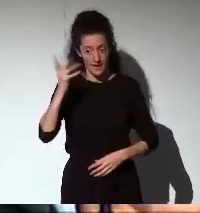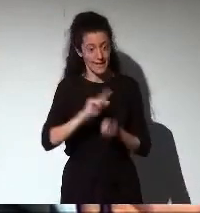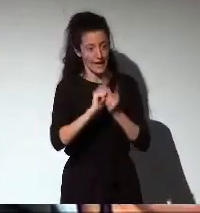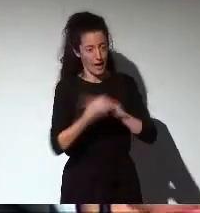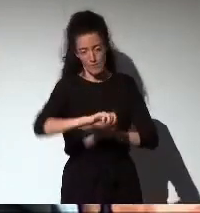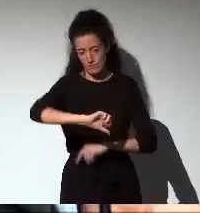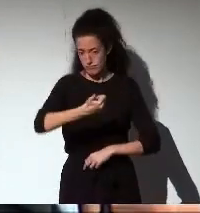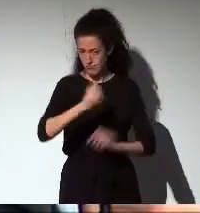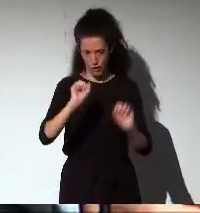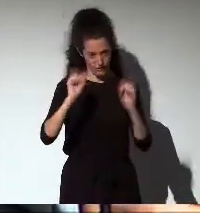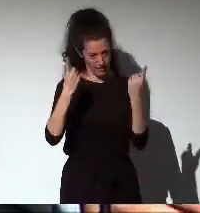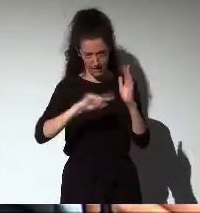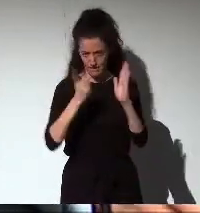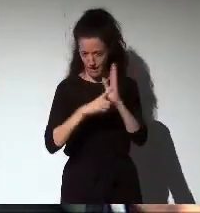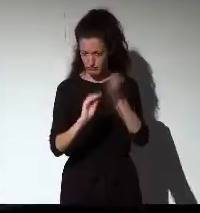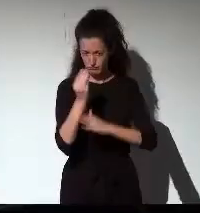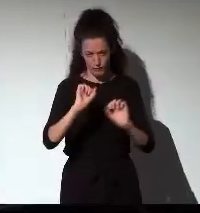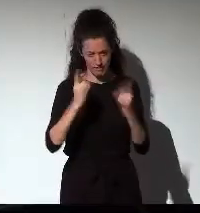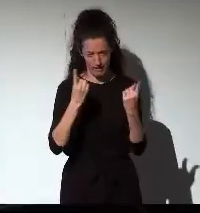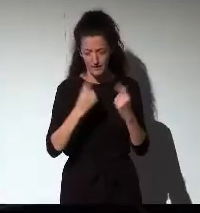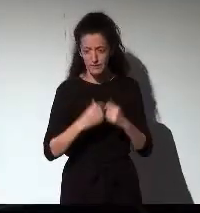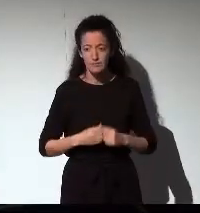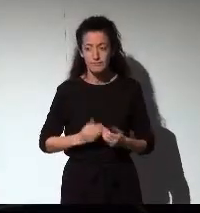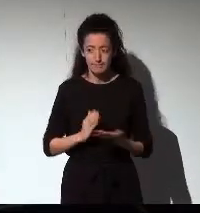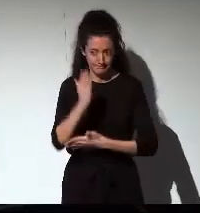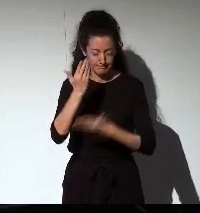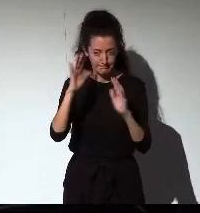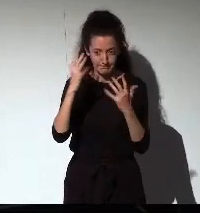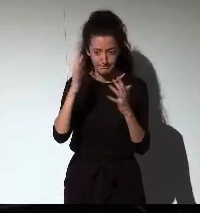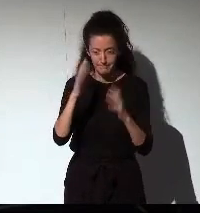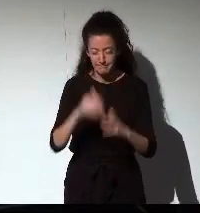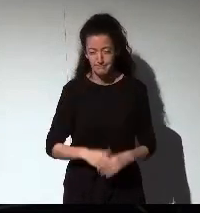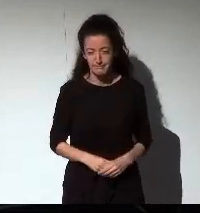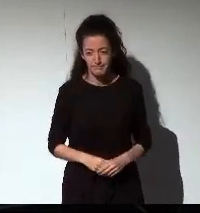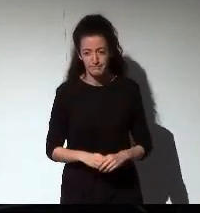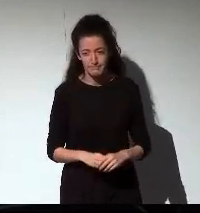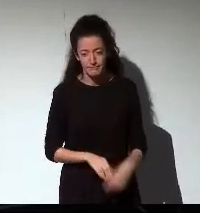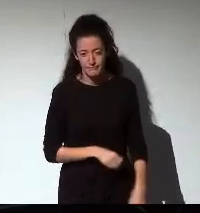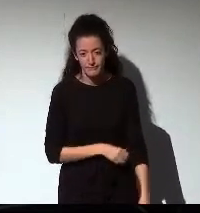con una parte muy importante para lo que es